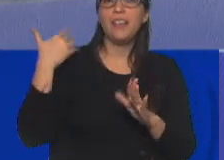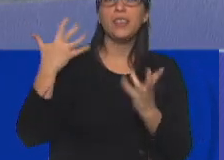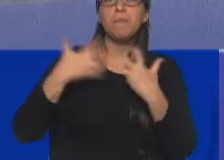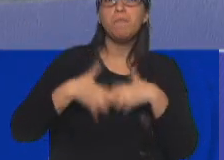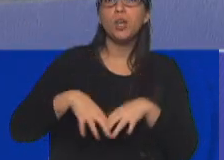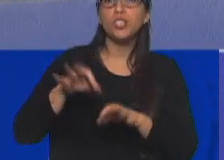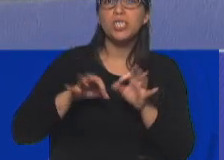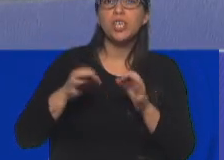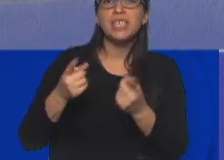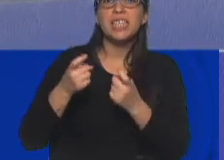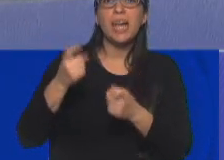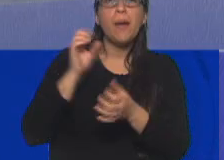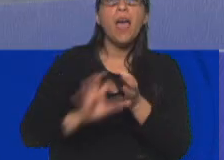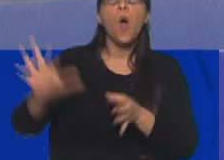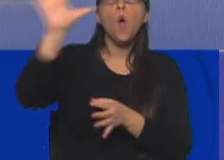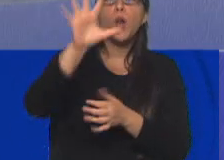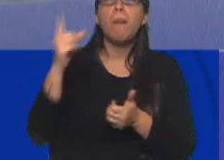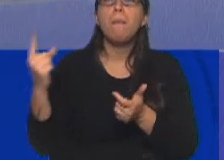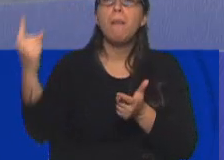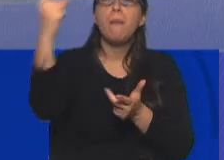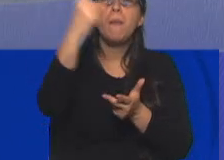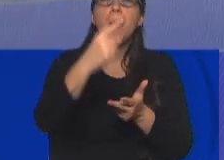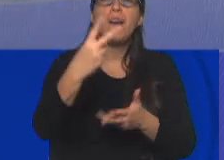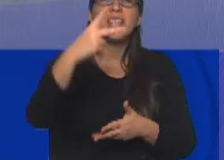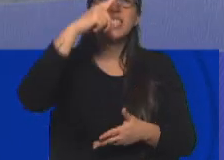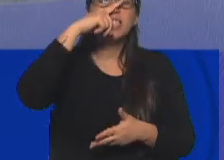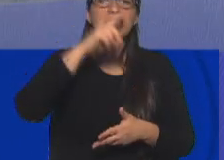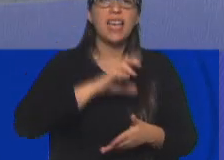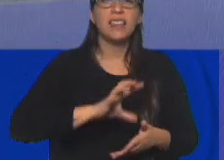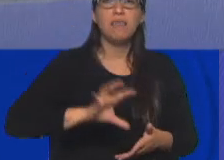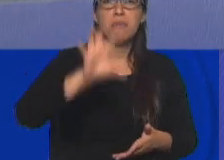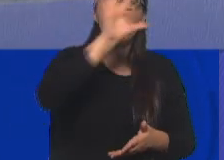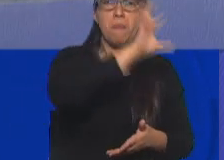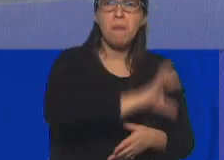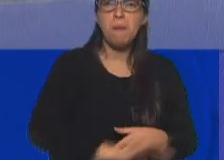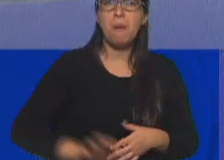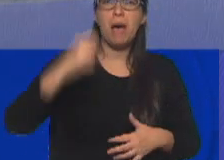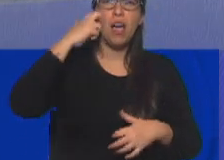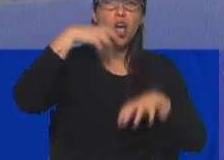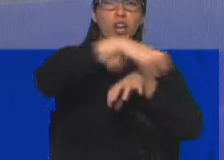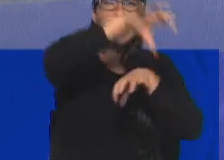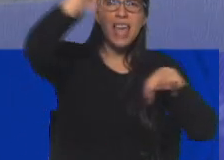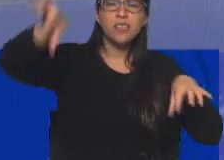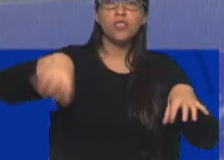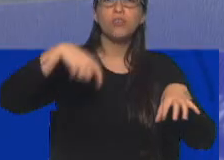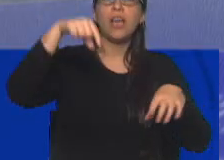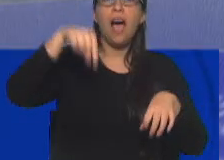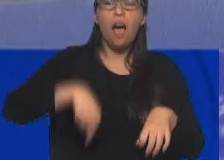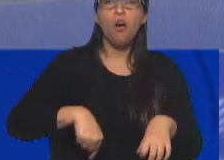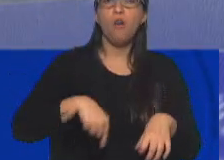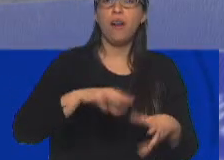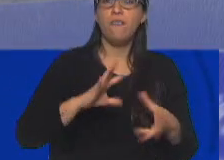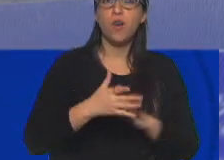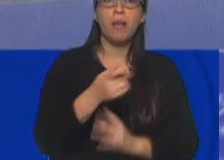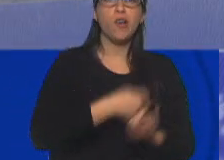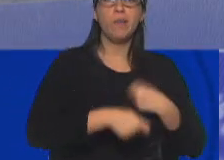por toda la institucionalidad europea y luego por los 27 parlamentos nacionales. Al dividir la parte comercial del acuerdo político, la parte